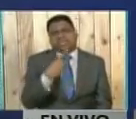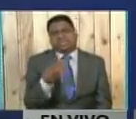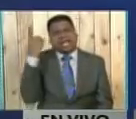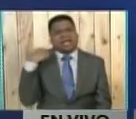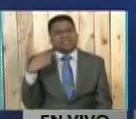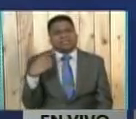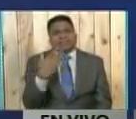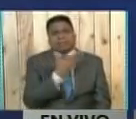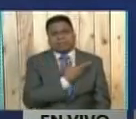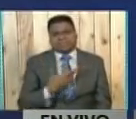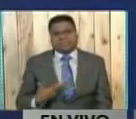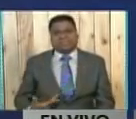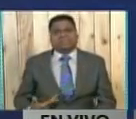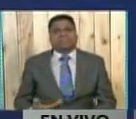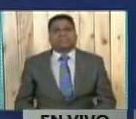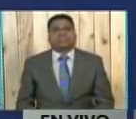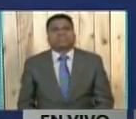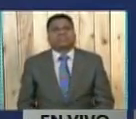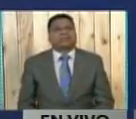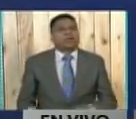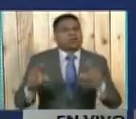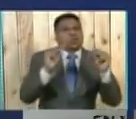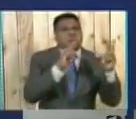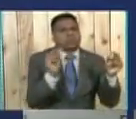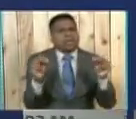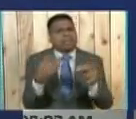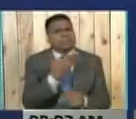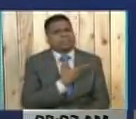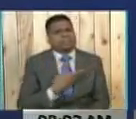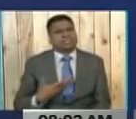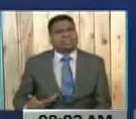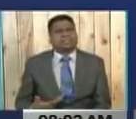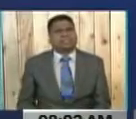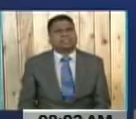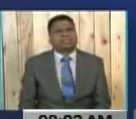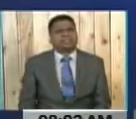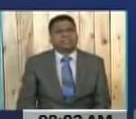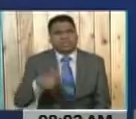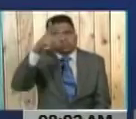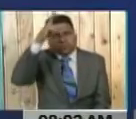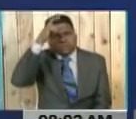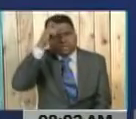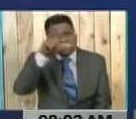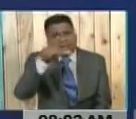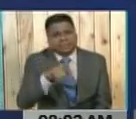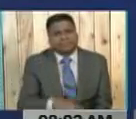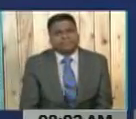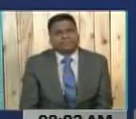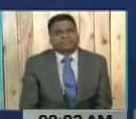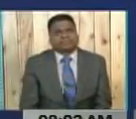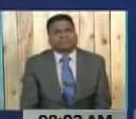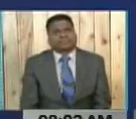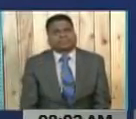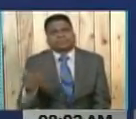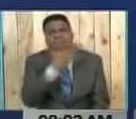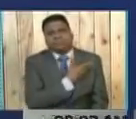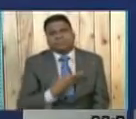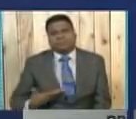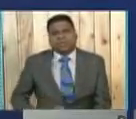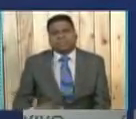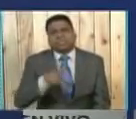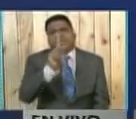Azerbaiyán, y lo conversaba con el presidente de Turquía, y lo hemos conversado, bueno, con el presidente